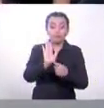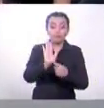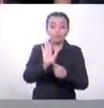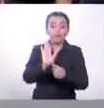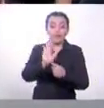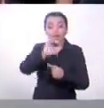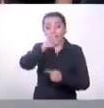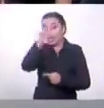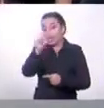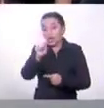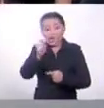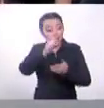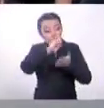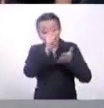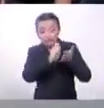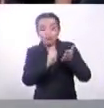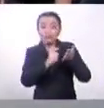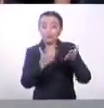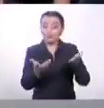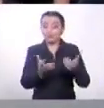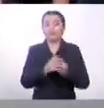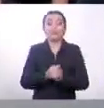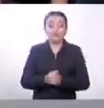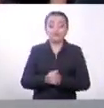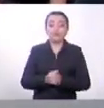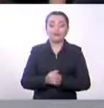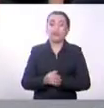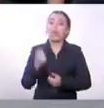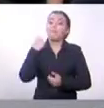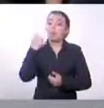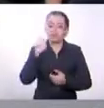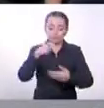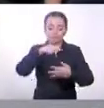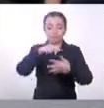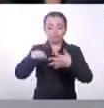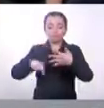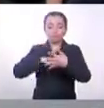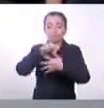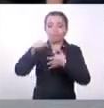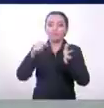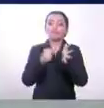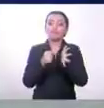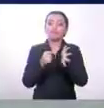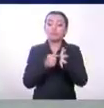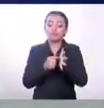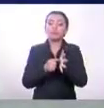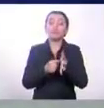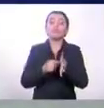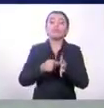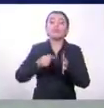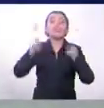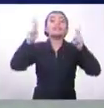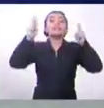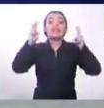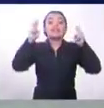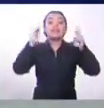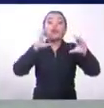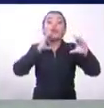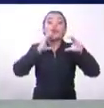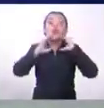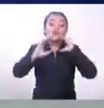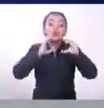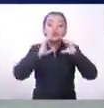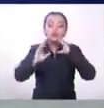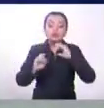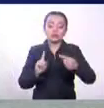elementos importantes que se deben de tomar en cuenta dentro del tema de comunicación. Así es que la comunicación debe darse a partir de